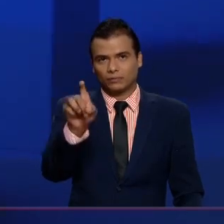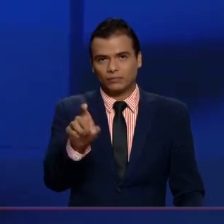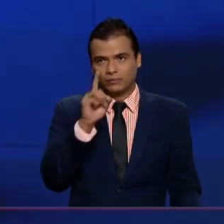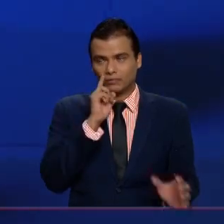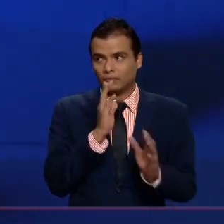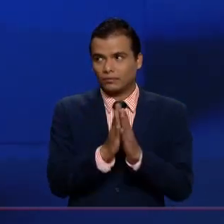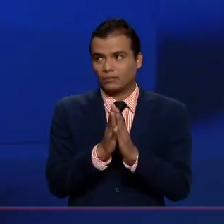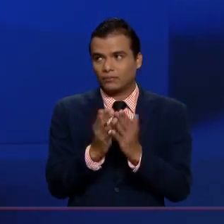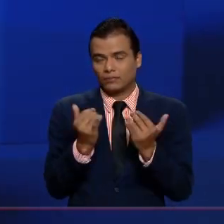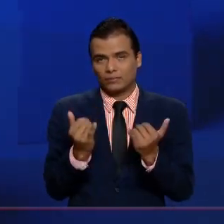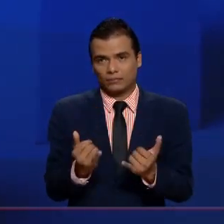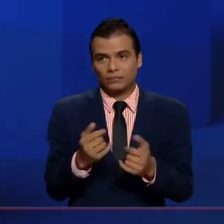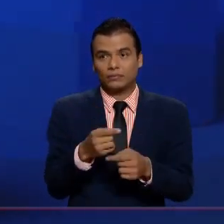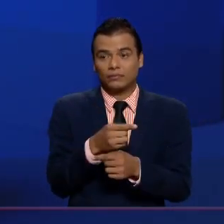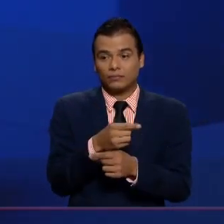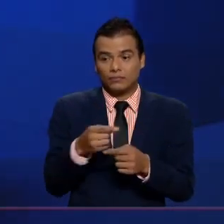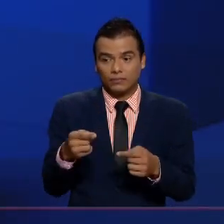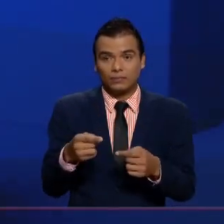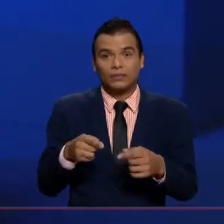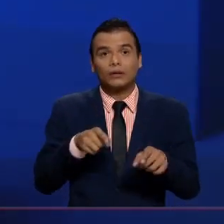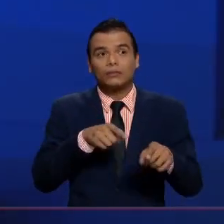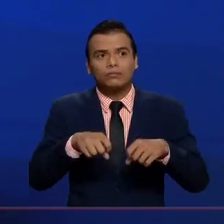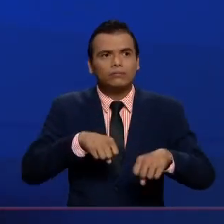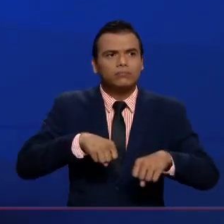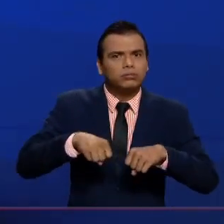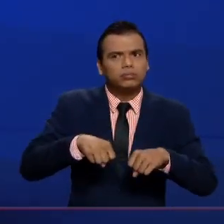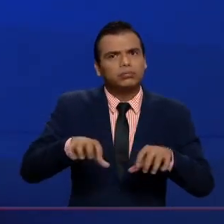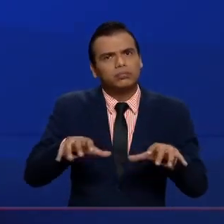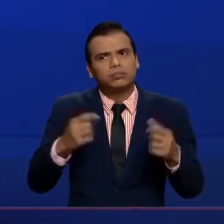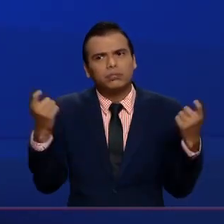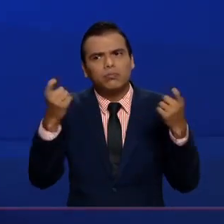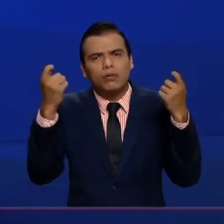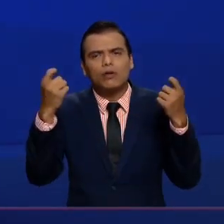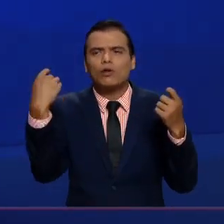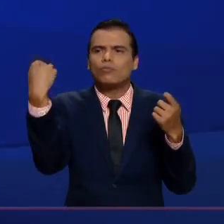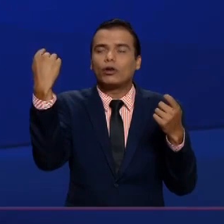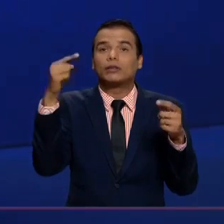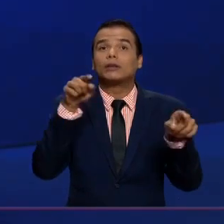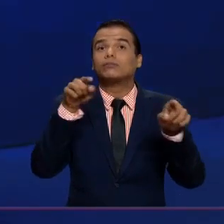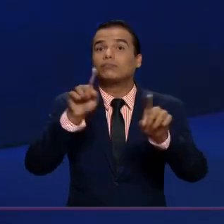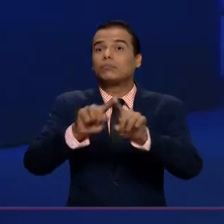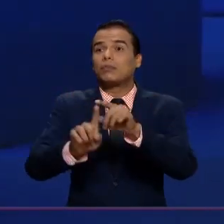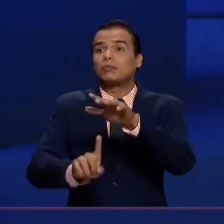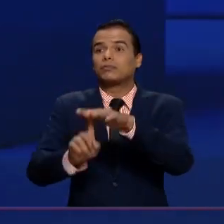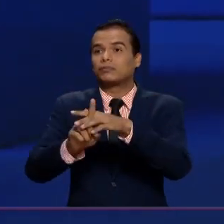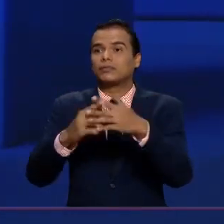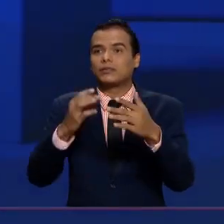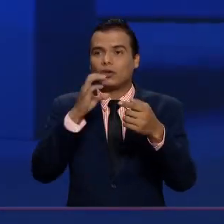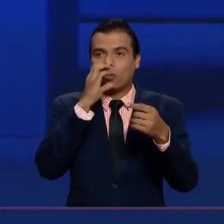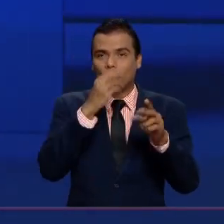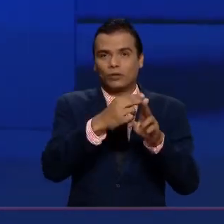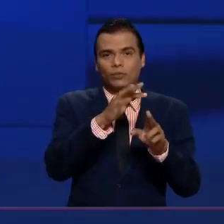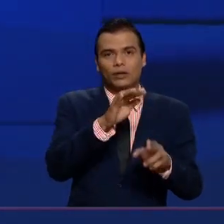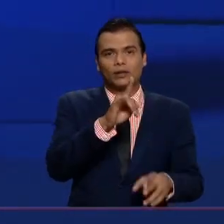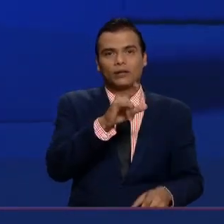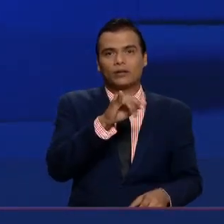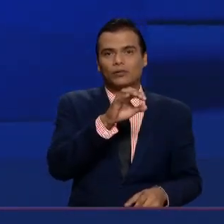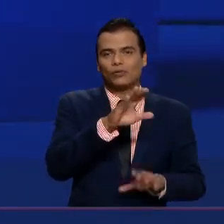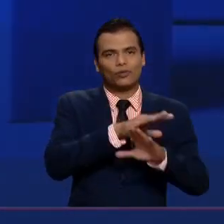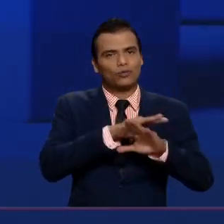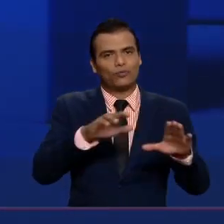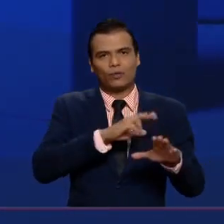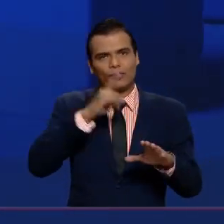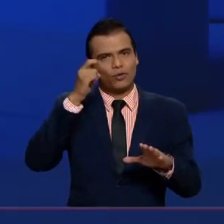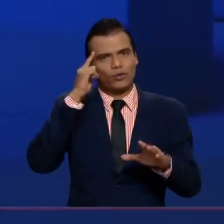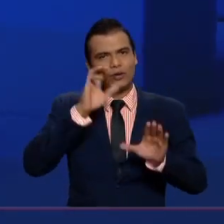Esta semana que termina estuvo movida políticamente en el Valle del Cauca. La revocatoria de la candidatura de Tulio Gómez a la gobernación del